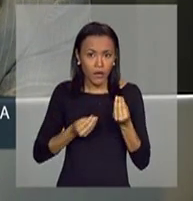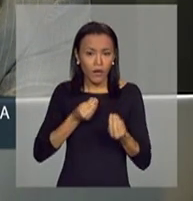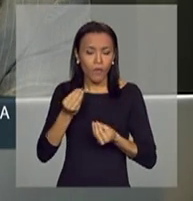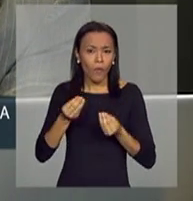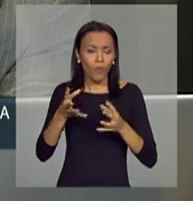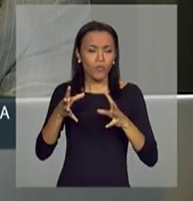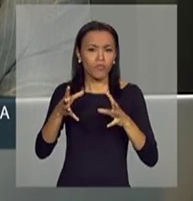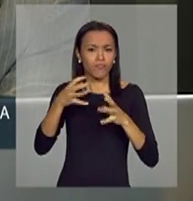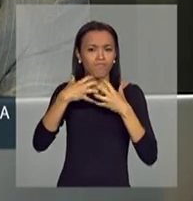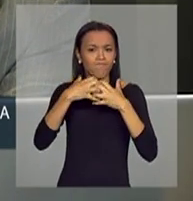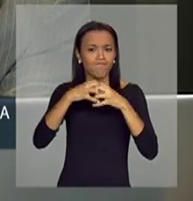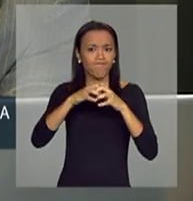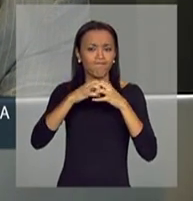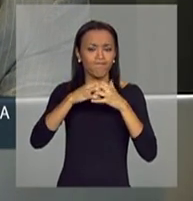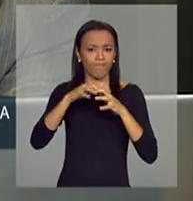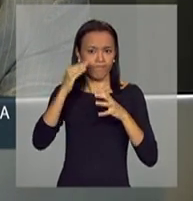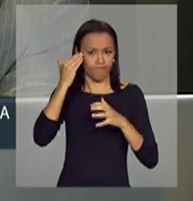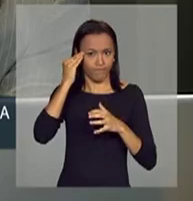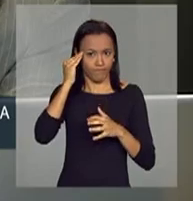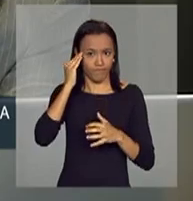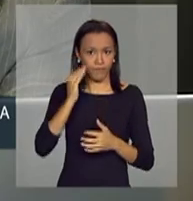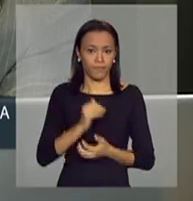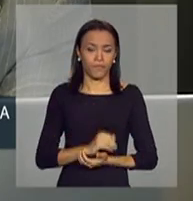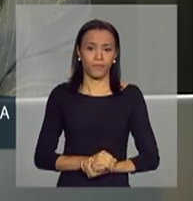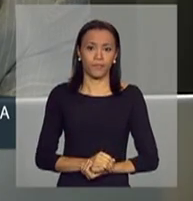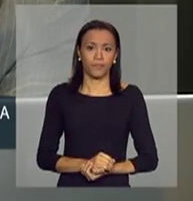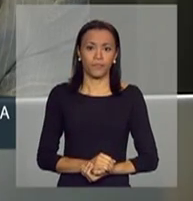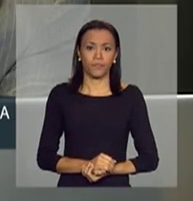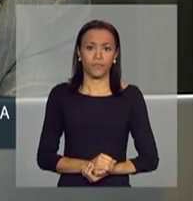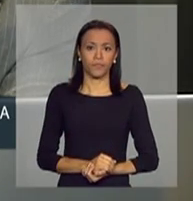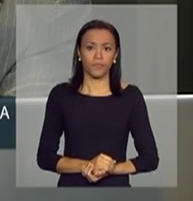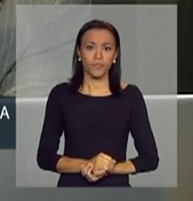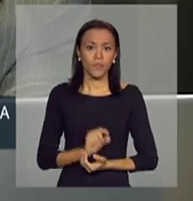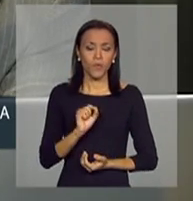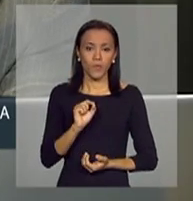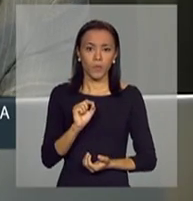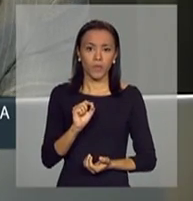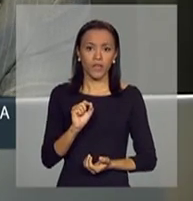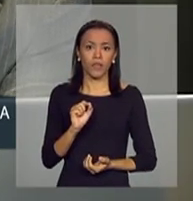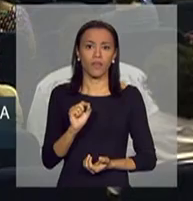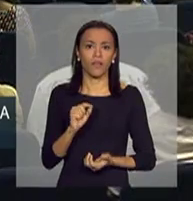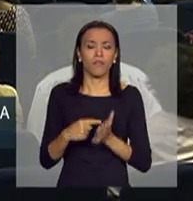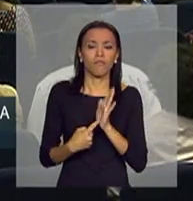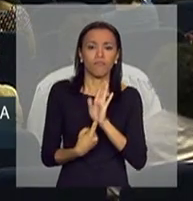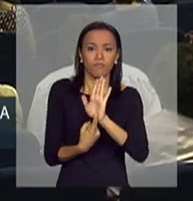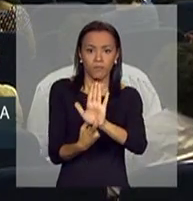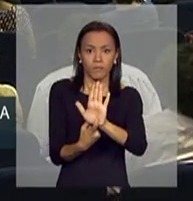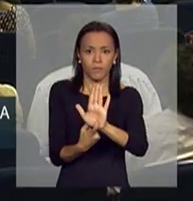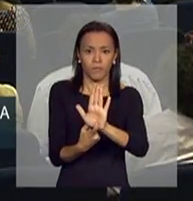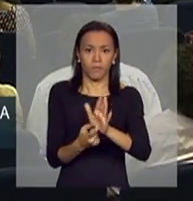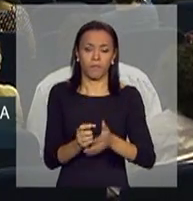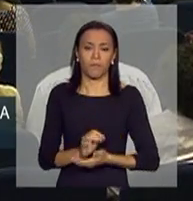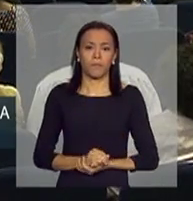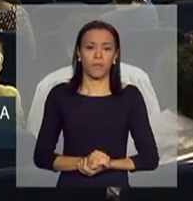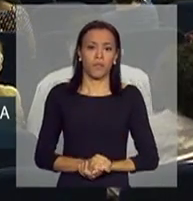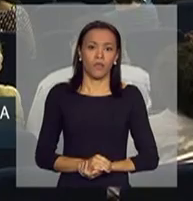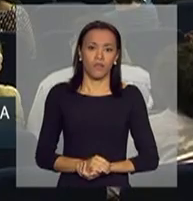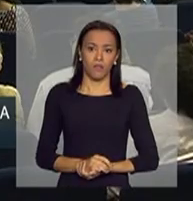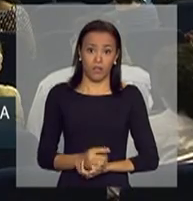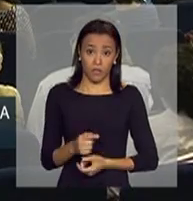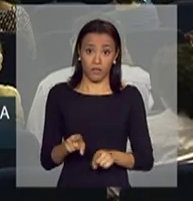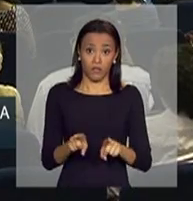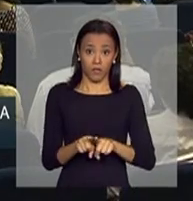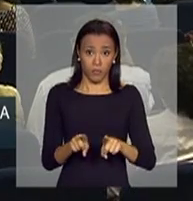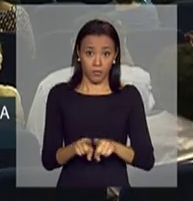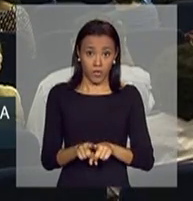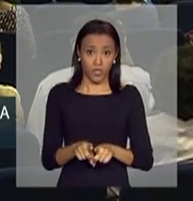sencilla, que haya juicios, que se reinterprete lo que se interpreta mal. Y creo yo que uno de